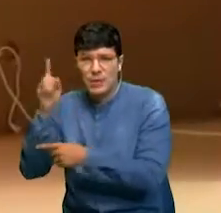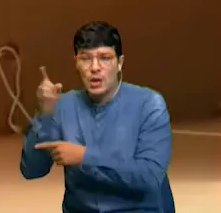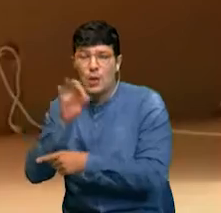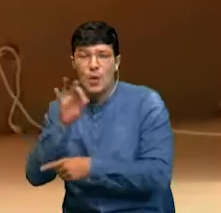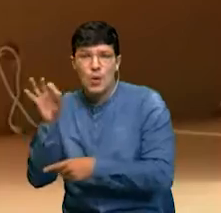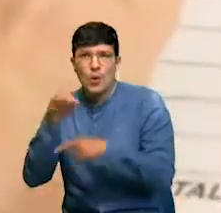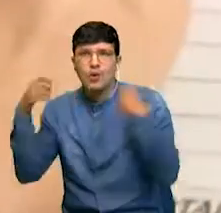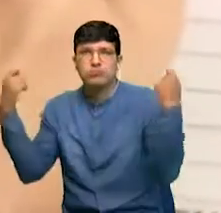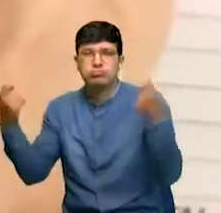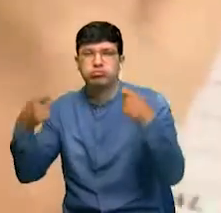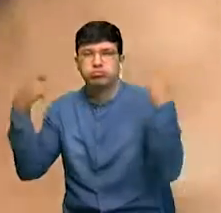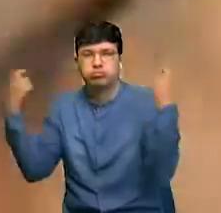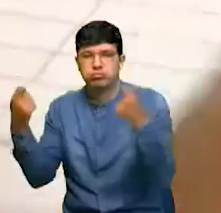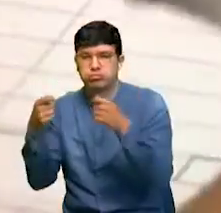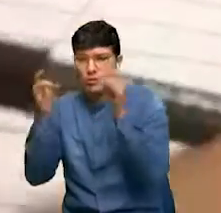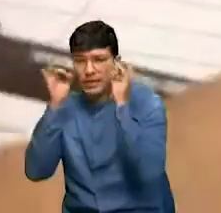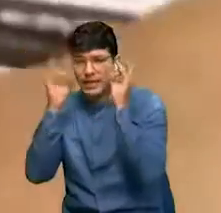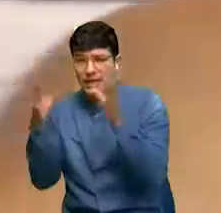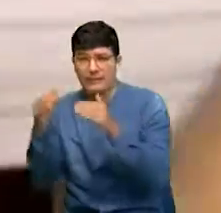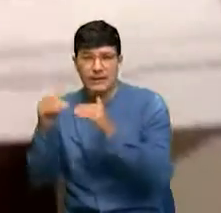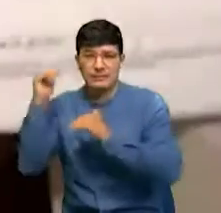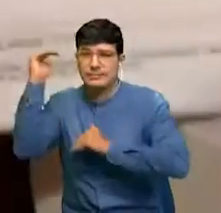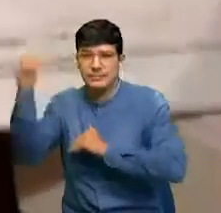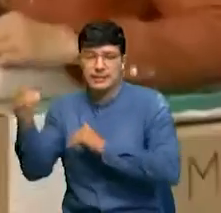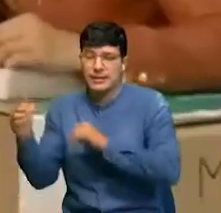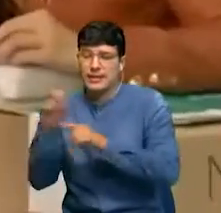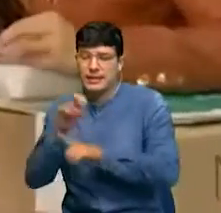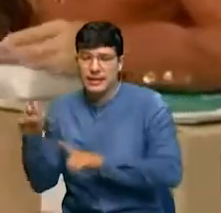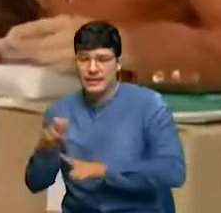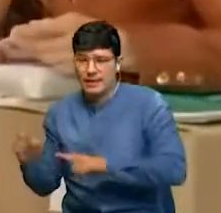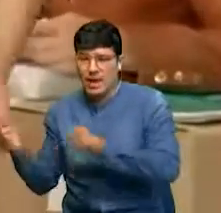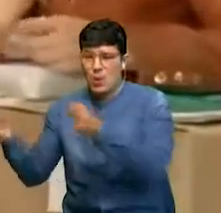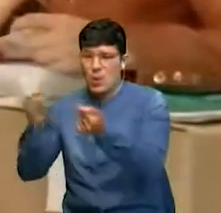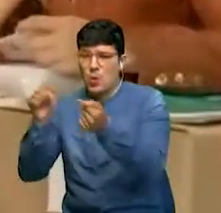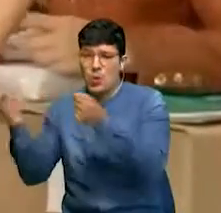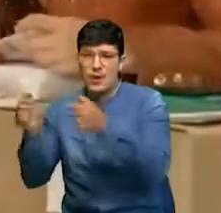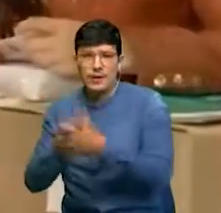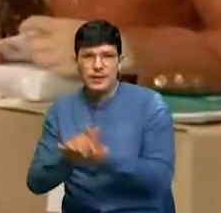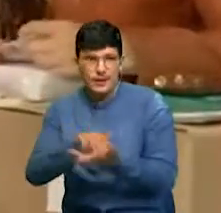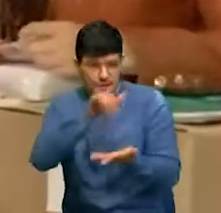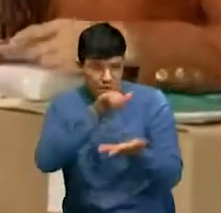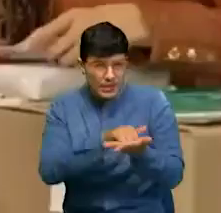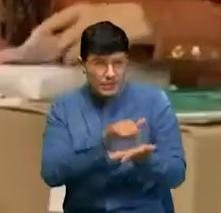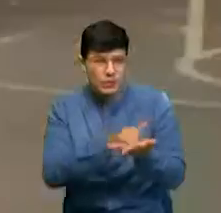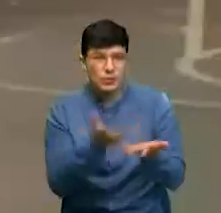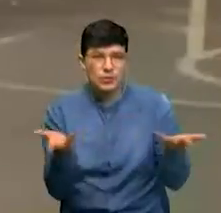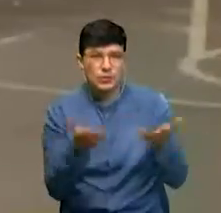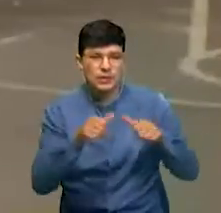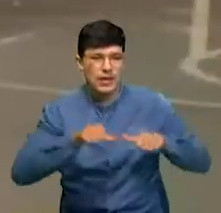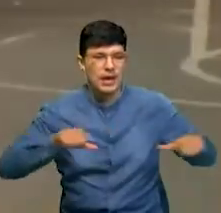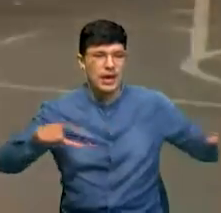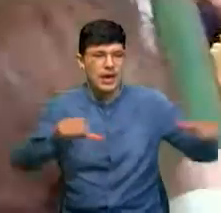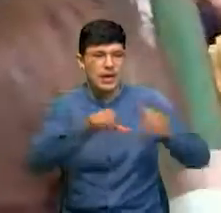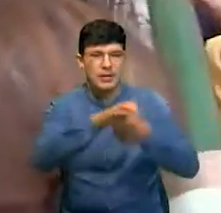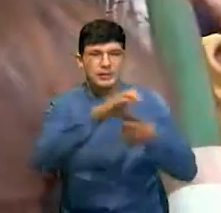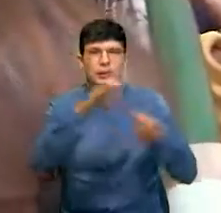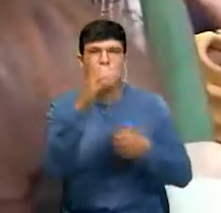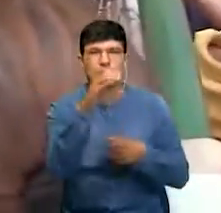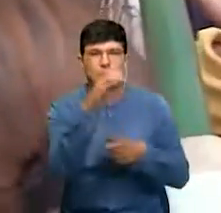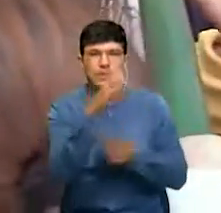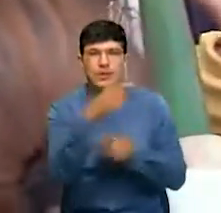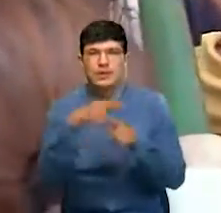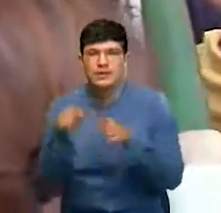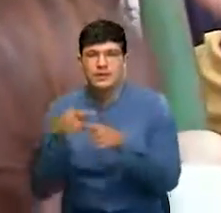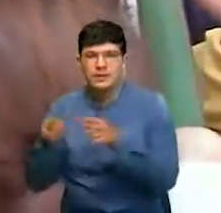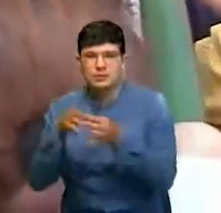campañas muy agrias con altos niveles de enfrentamiento lo mismo en el caso del área metropolitana de cúcuta en municipios